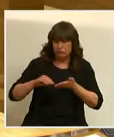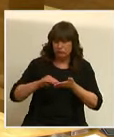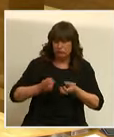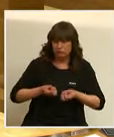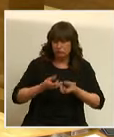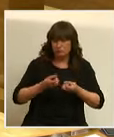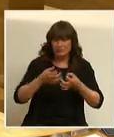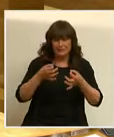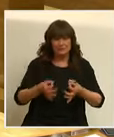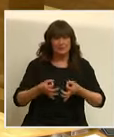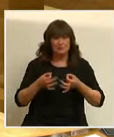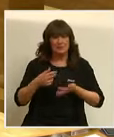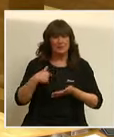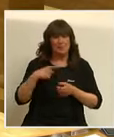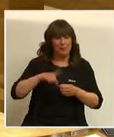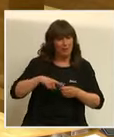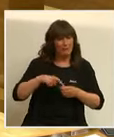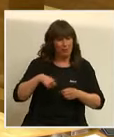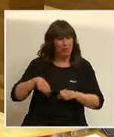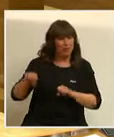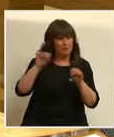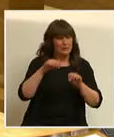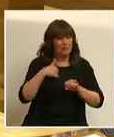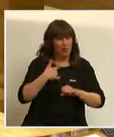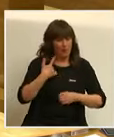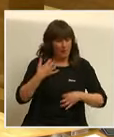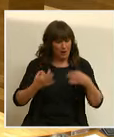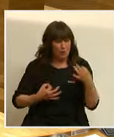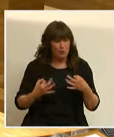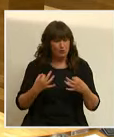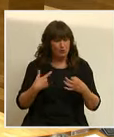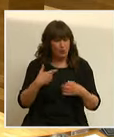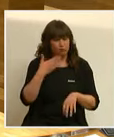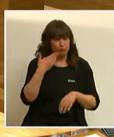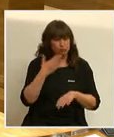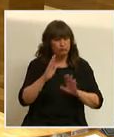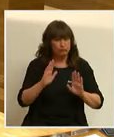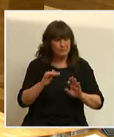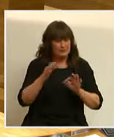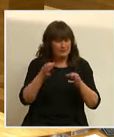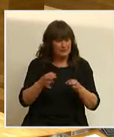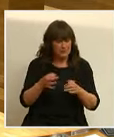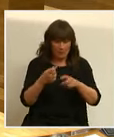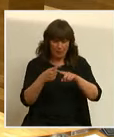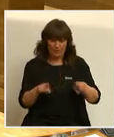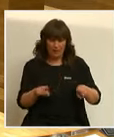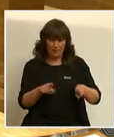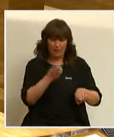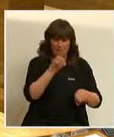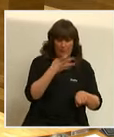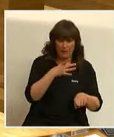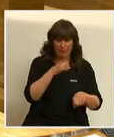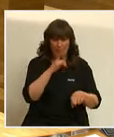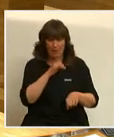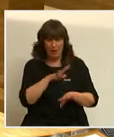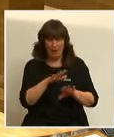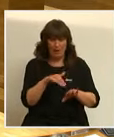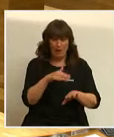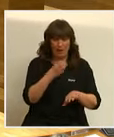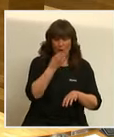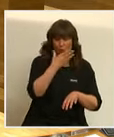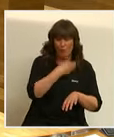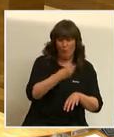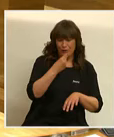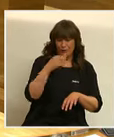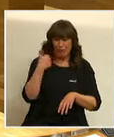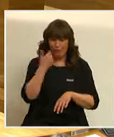de lo que creía que era justo, de lo que creía noble, sabiendo distinguir siempre el bien del mal, lo bello de lo feo, la